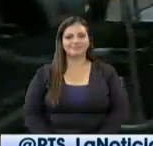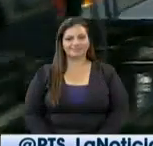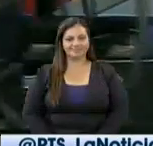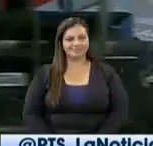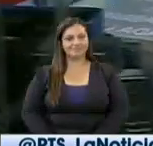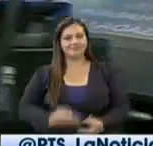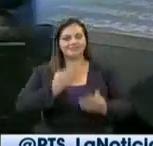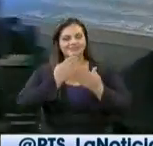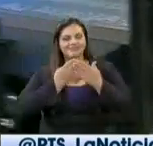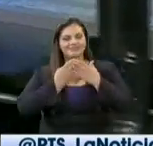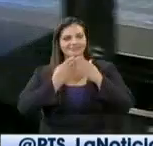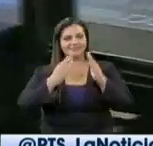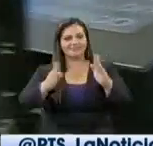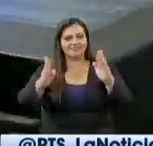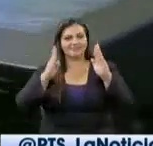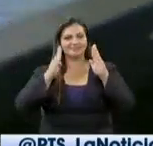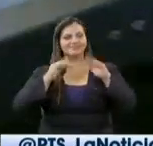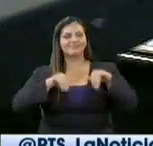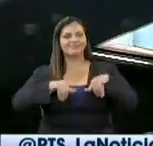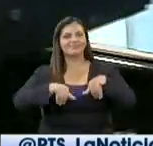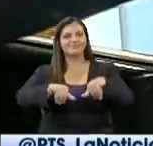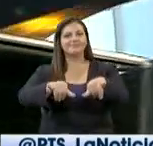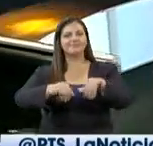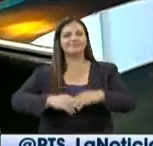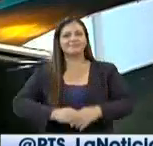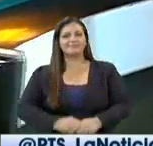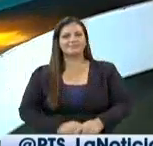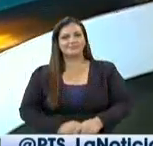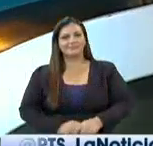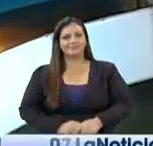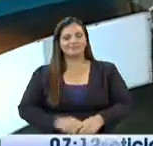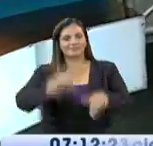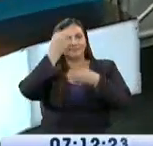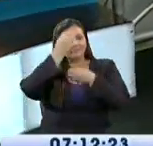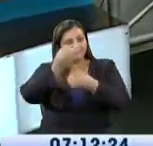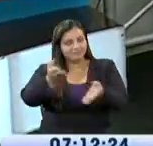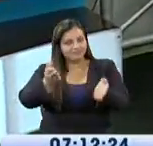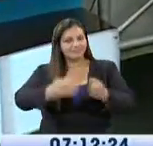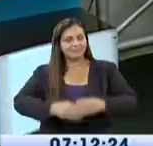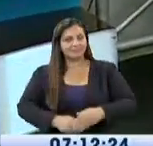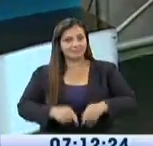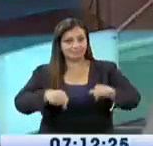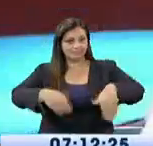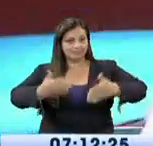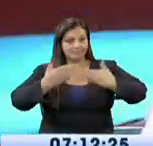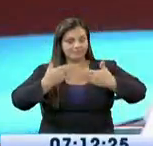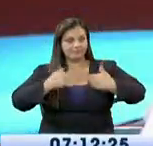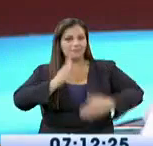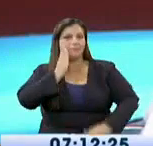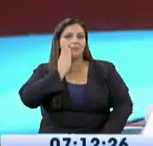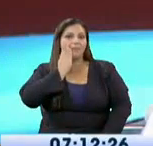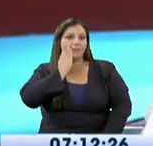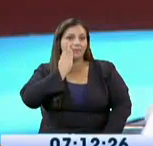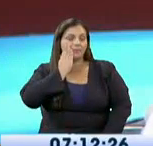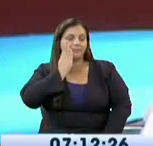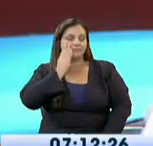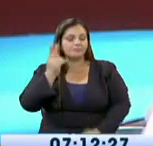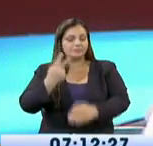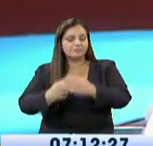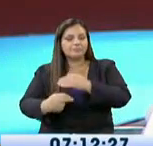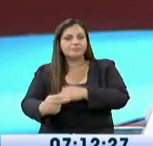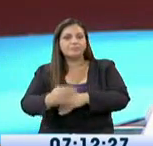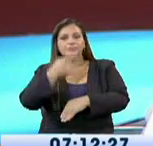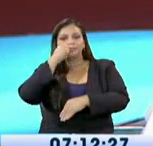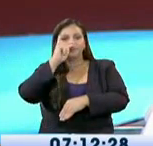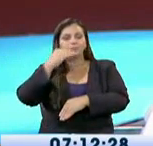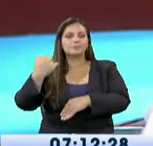Amigos, gracias por continuar en nuestra sintonía. Quiero contarles que aquí en Guayaquil, madre de un menor de 7 años de edad denunció que su hijo